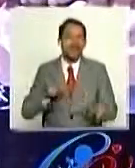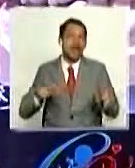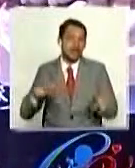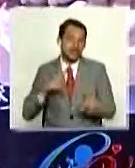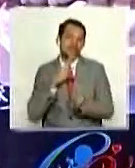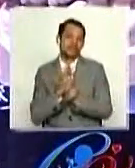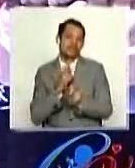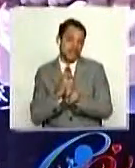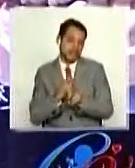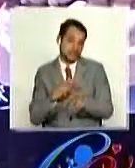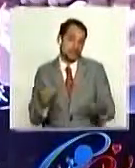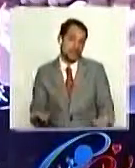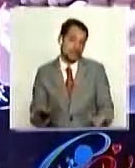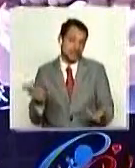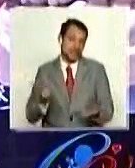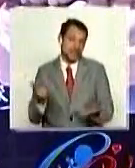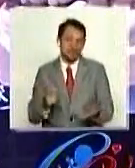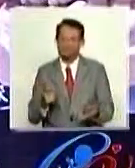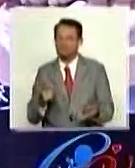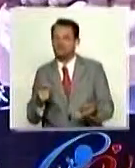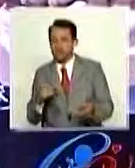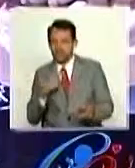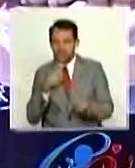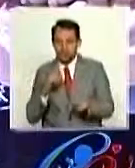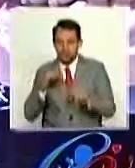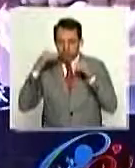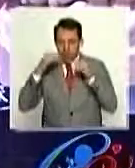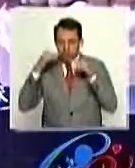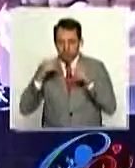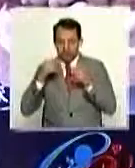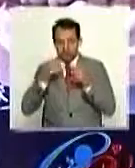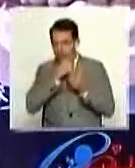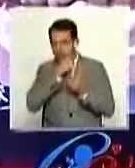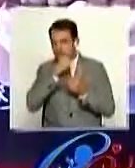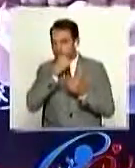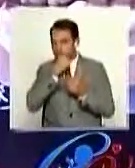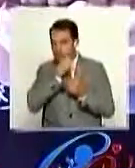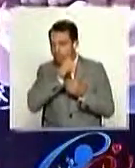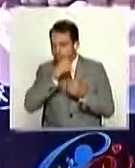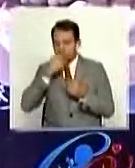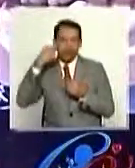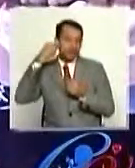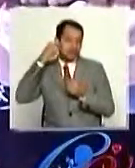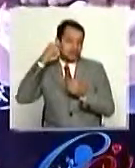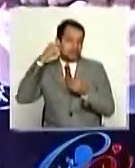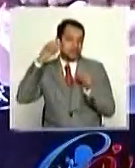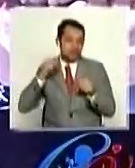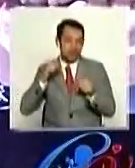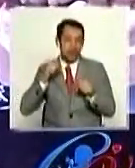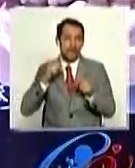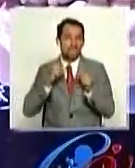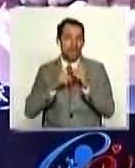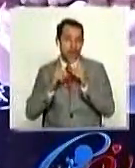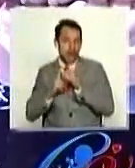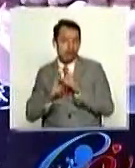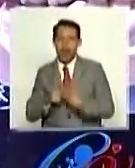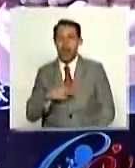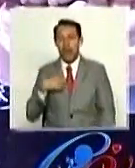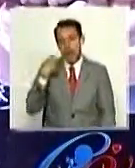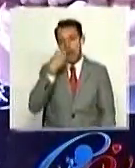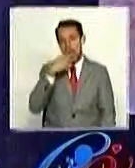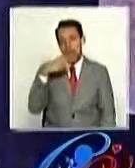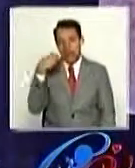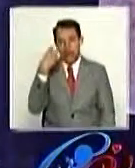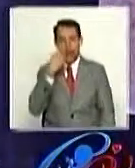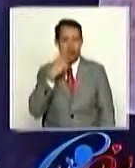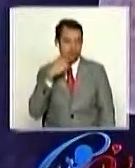esto, aumentando la longitud de los dientes anteriores, hacemos que él pueda pronunciar mucho mejor las